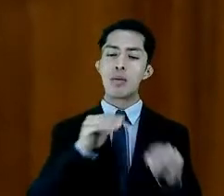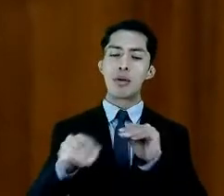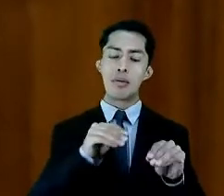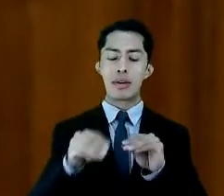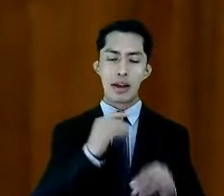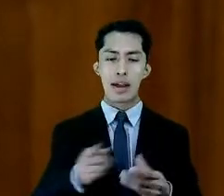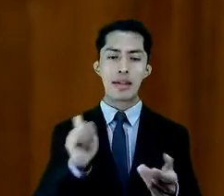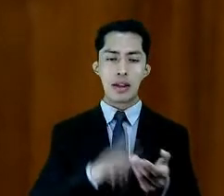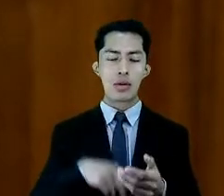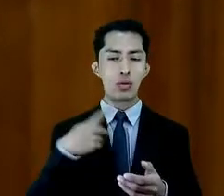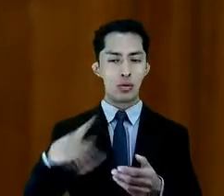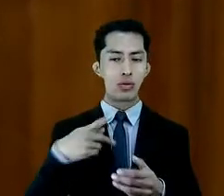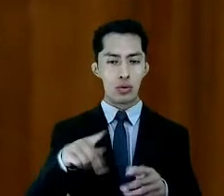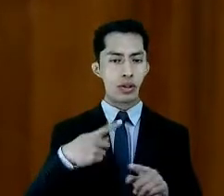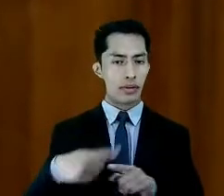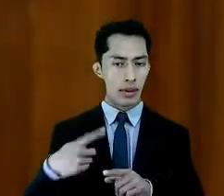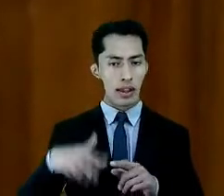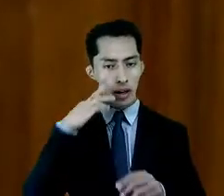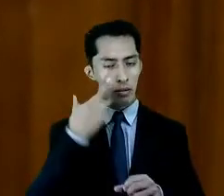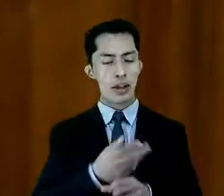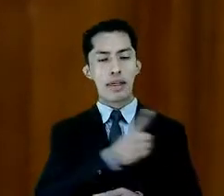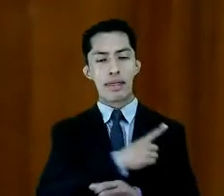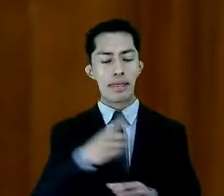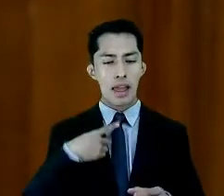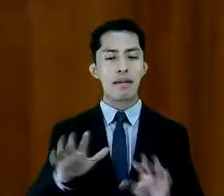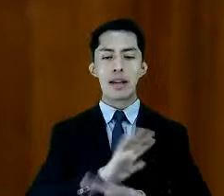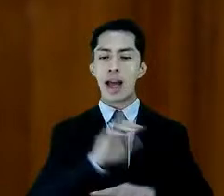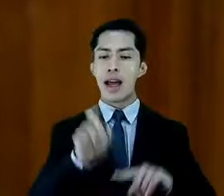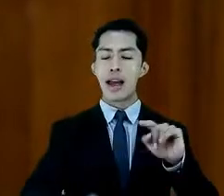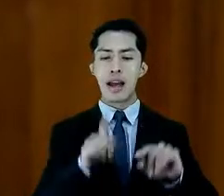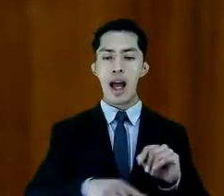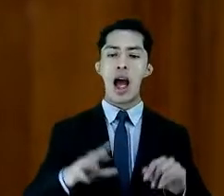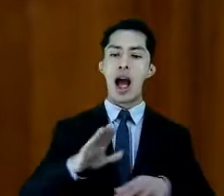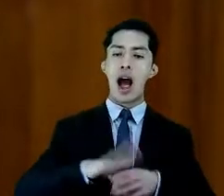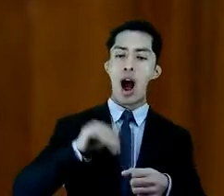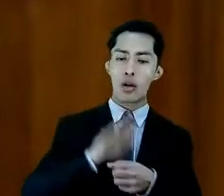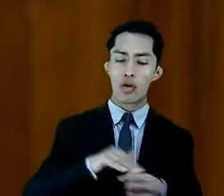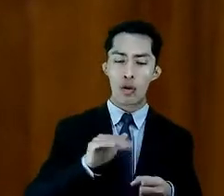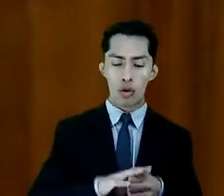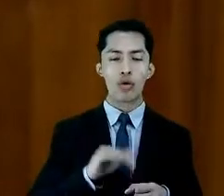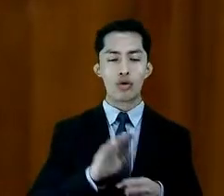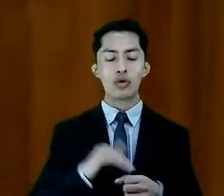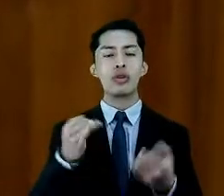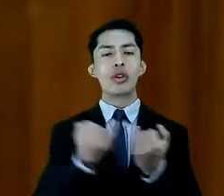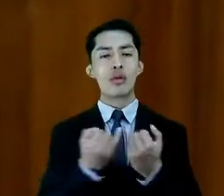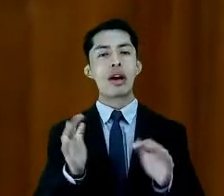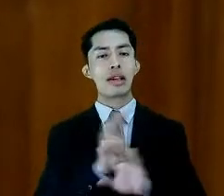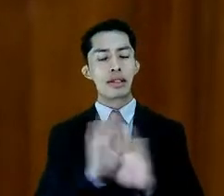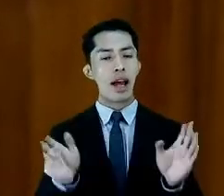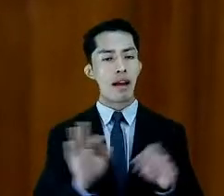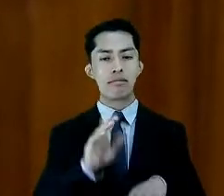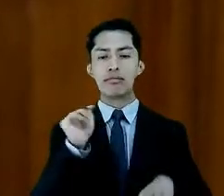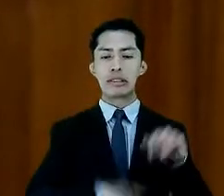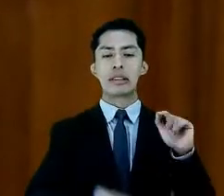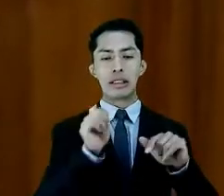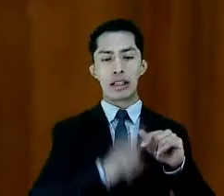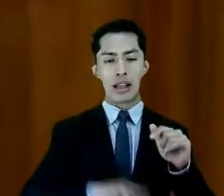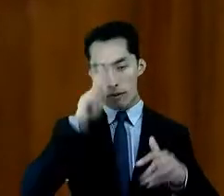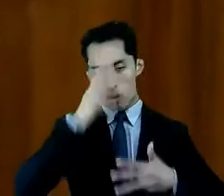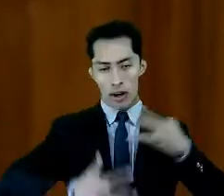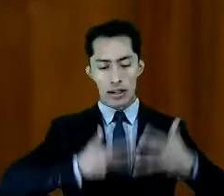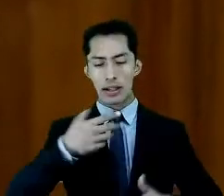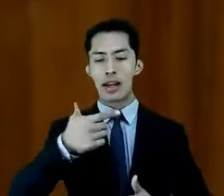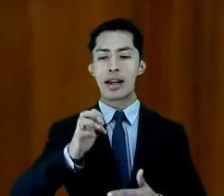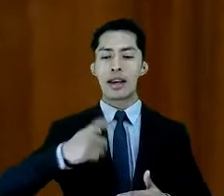en el marco de sus atribuciones, combata al acoso y favorezca la erradicación de la violencia de